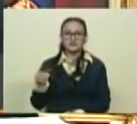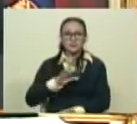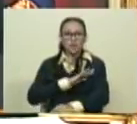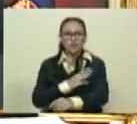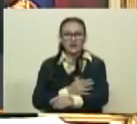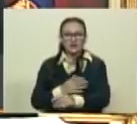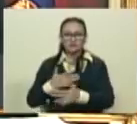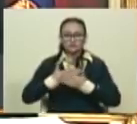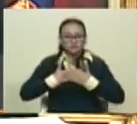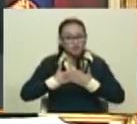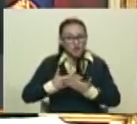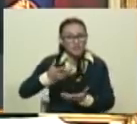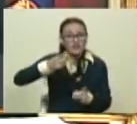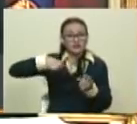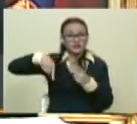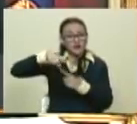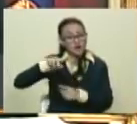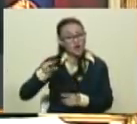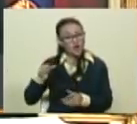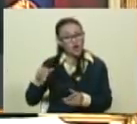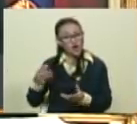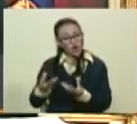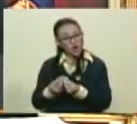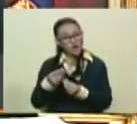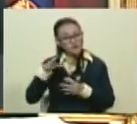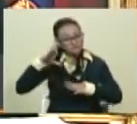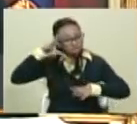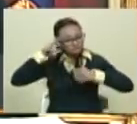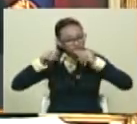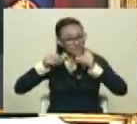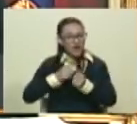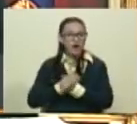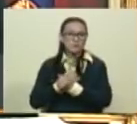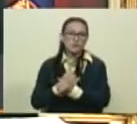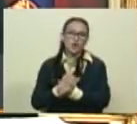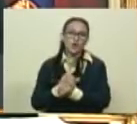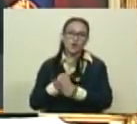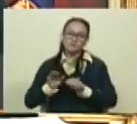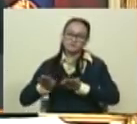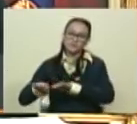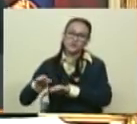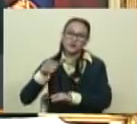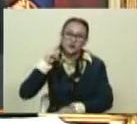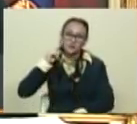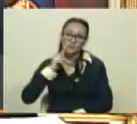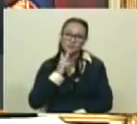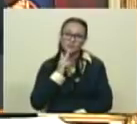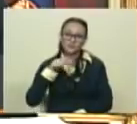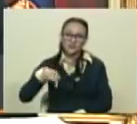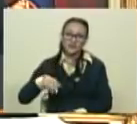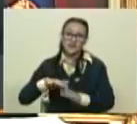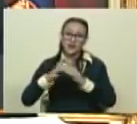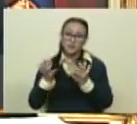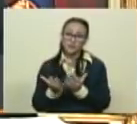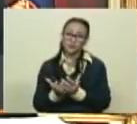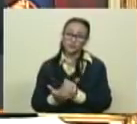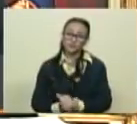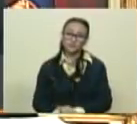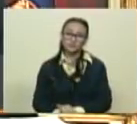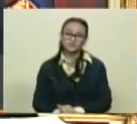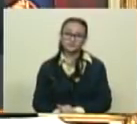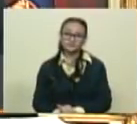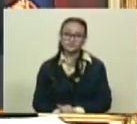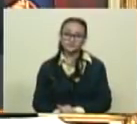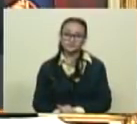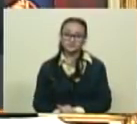de solidaridad, de comprensión y de amor con la revolución bolivariana en el mundo. La